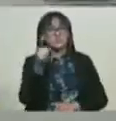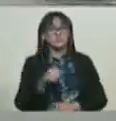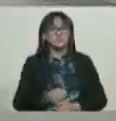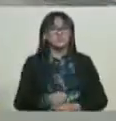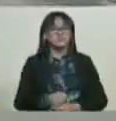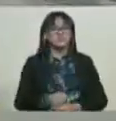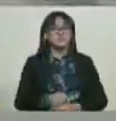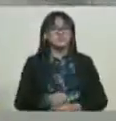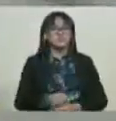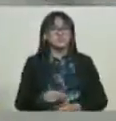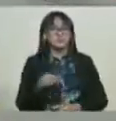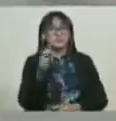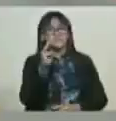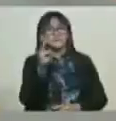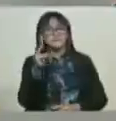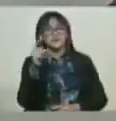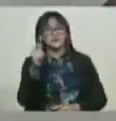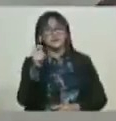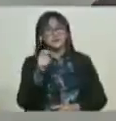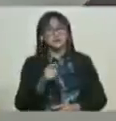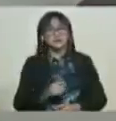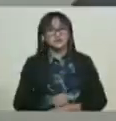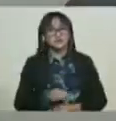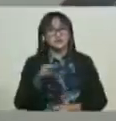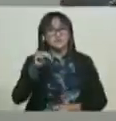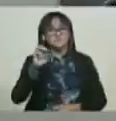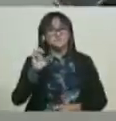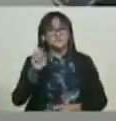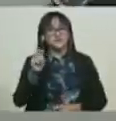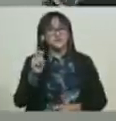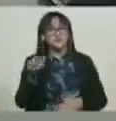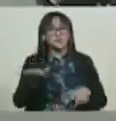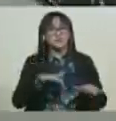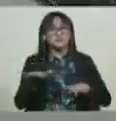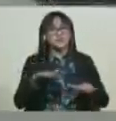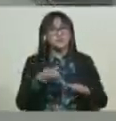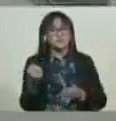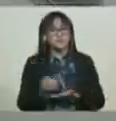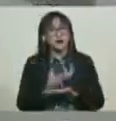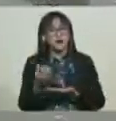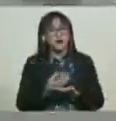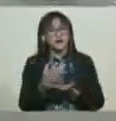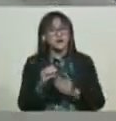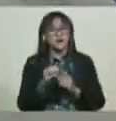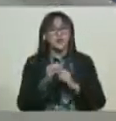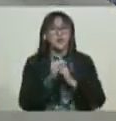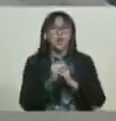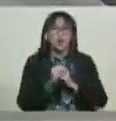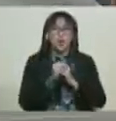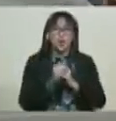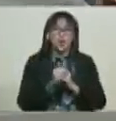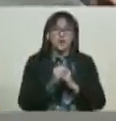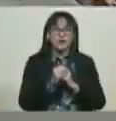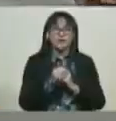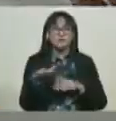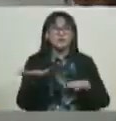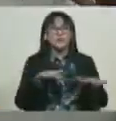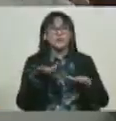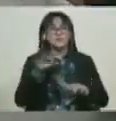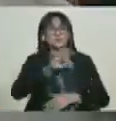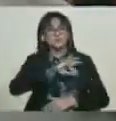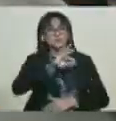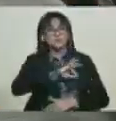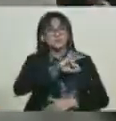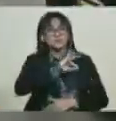partido patria para todos al mef al movimiento evangélico ahora a los movimientos